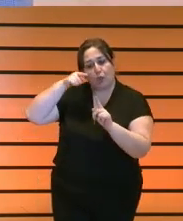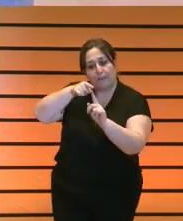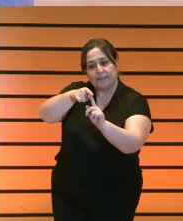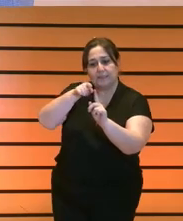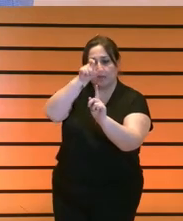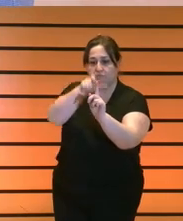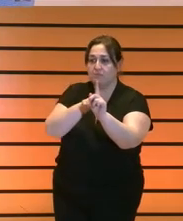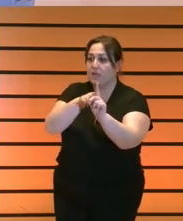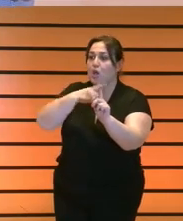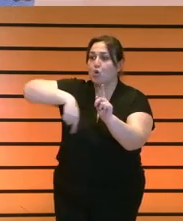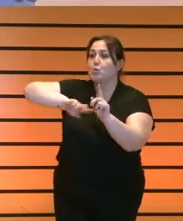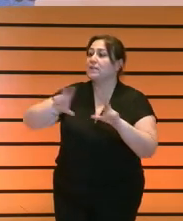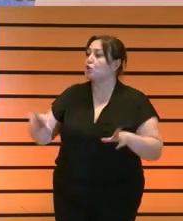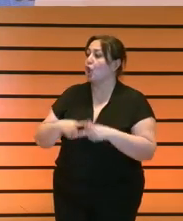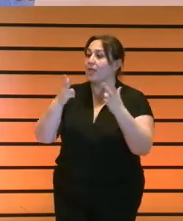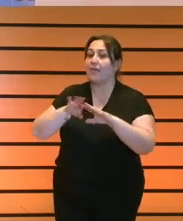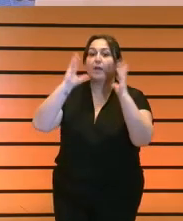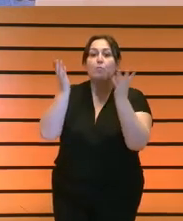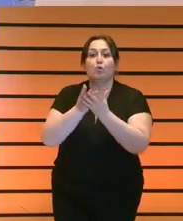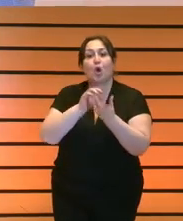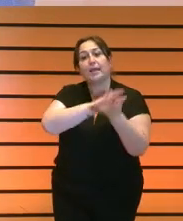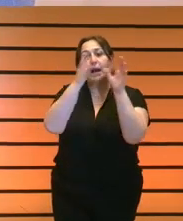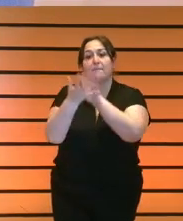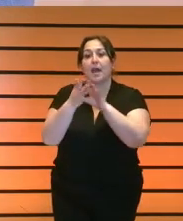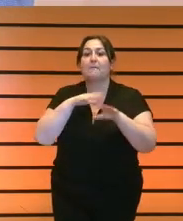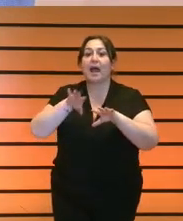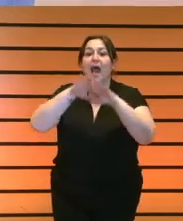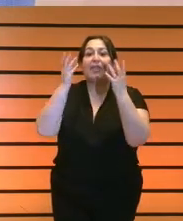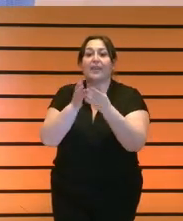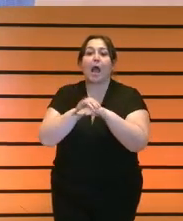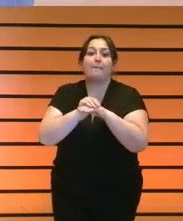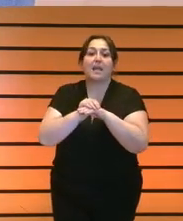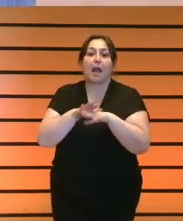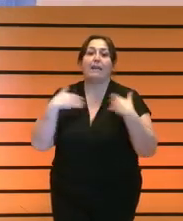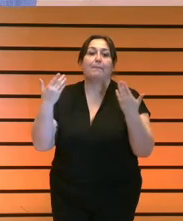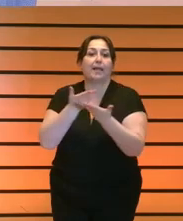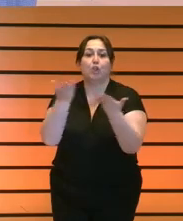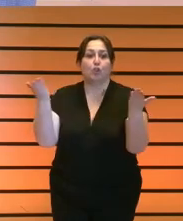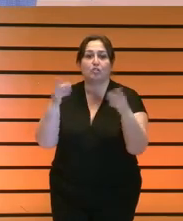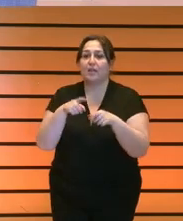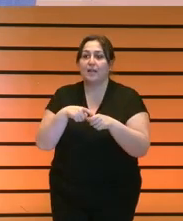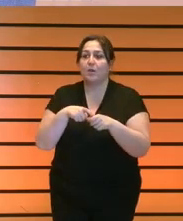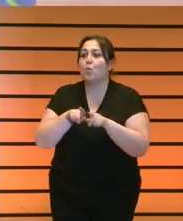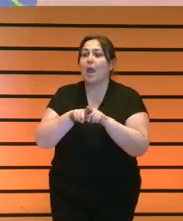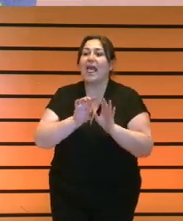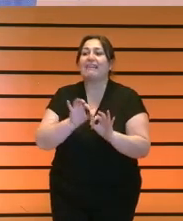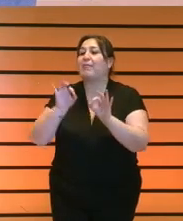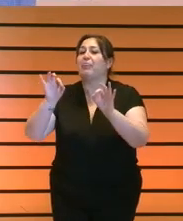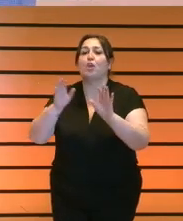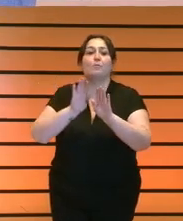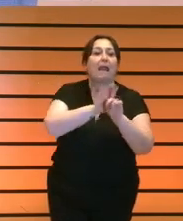hacer de nuestra sociedad y de nuestro mundo un mundo más amigable para todo el mundo, sin excepción de ningún